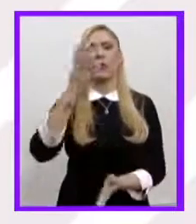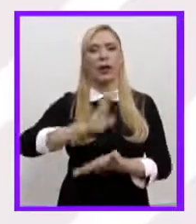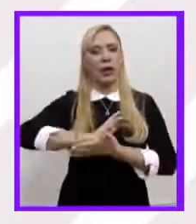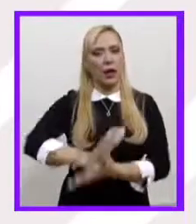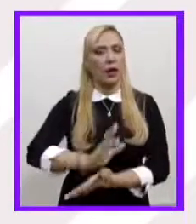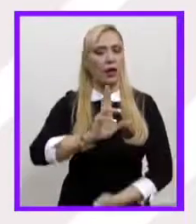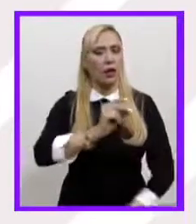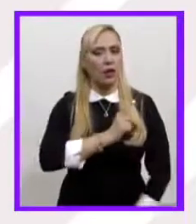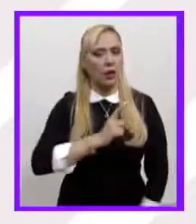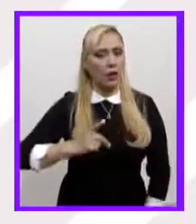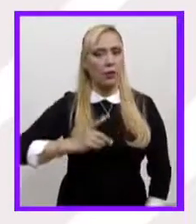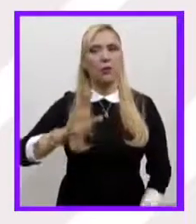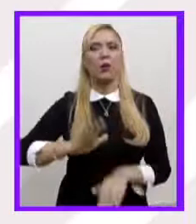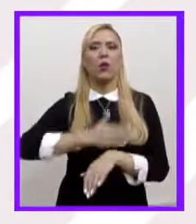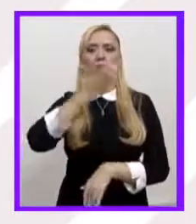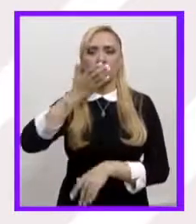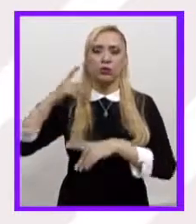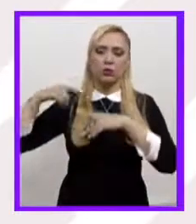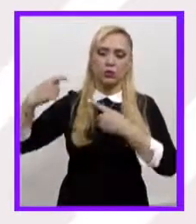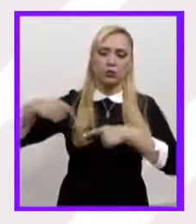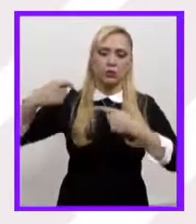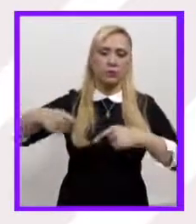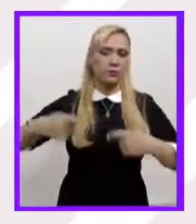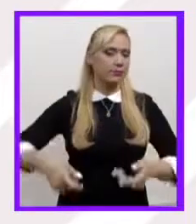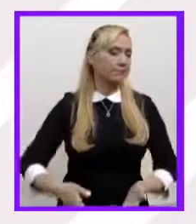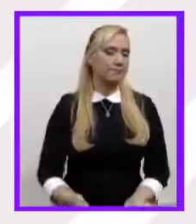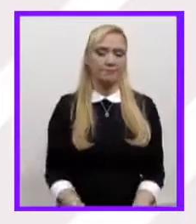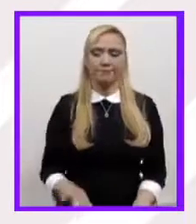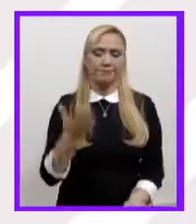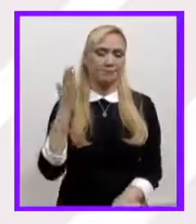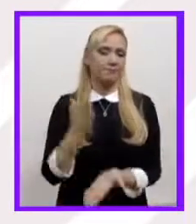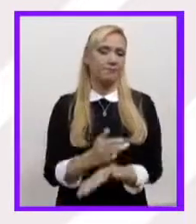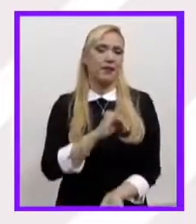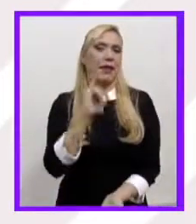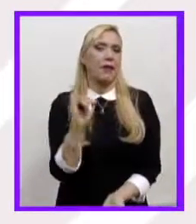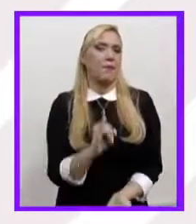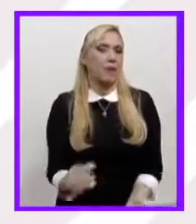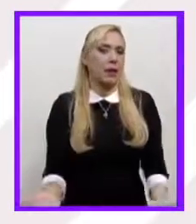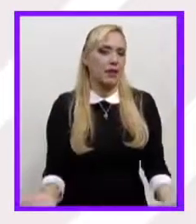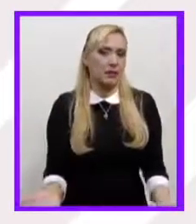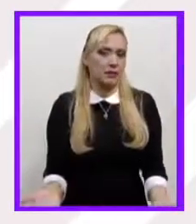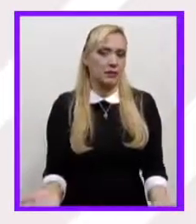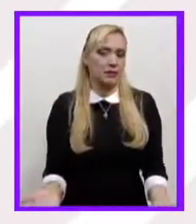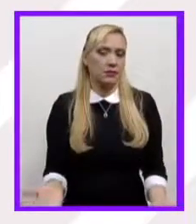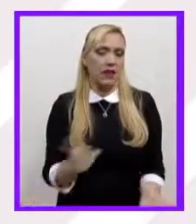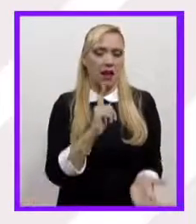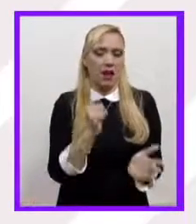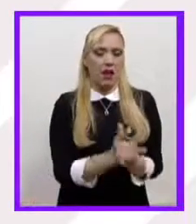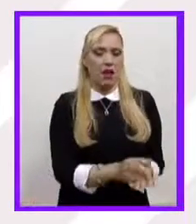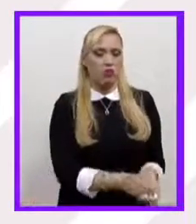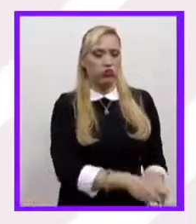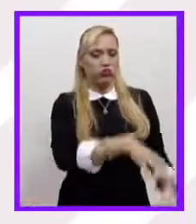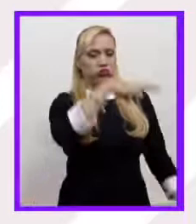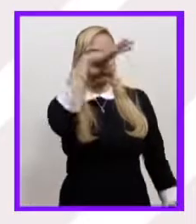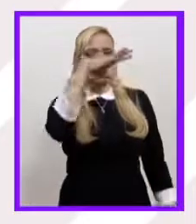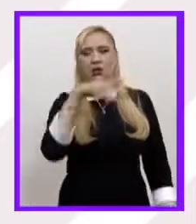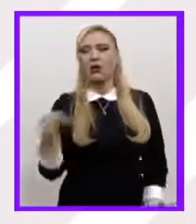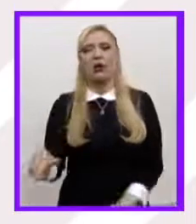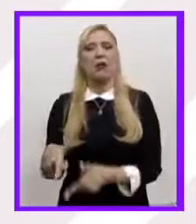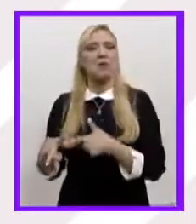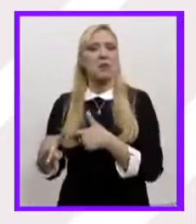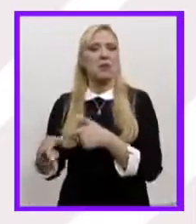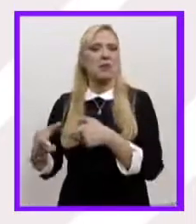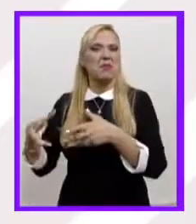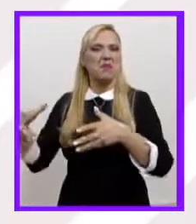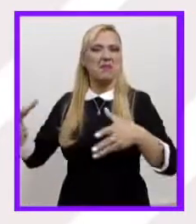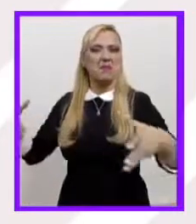arraigada, estructural, cultural, que en ese sentido pues no vamos a terminar nunca y no van a alcanzar las leyes, digamos, para poder